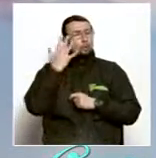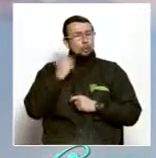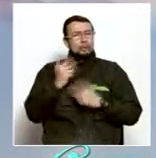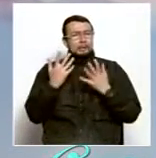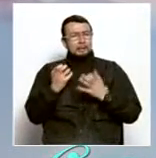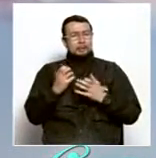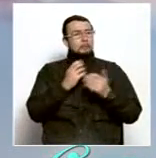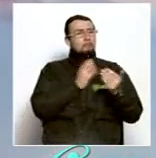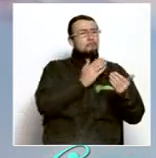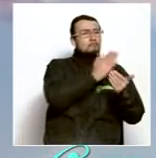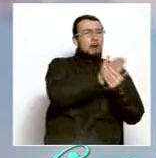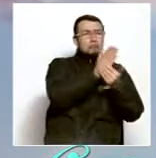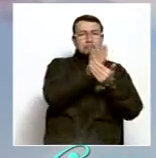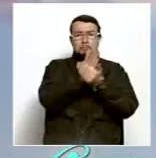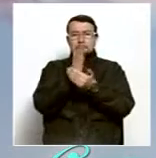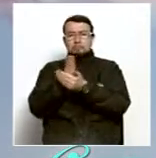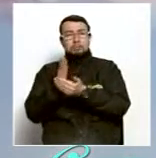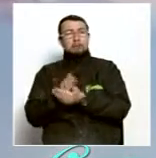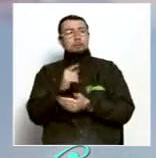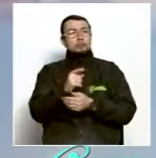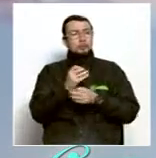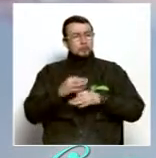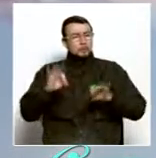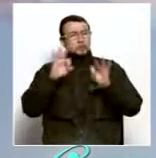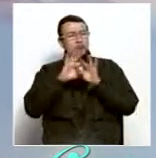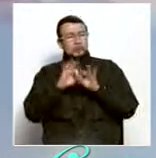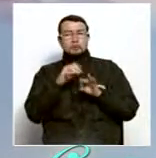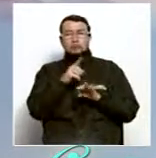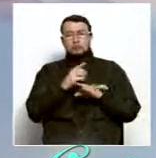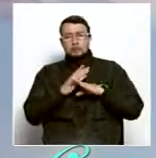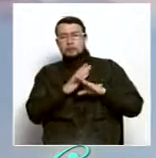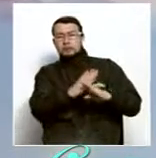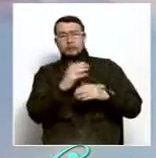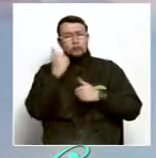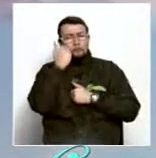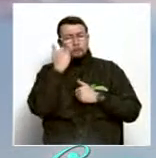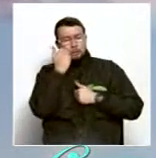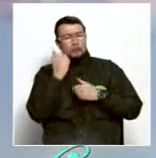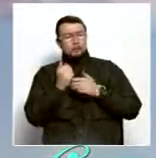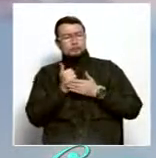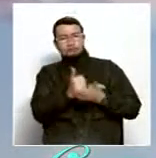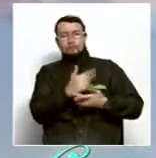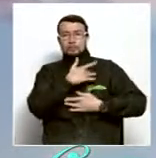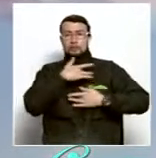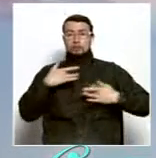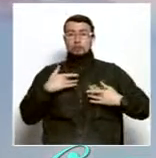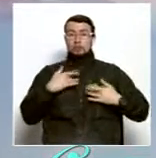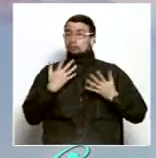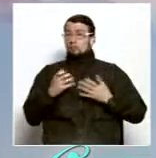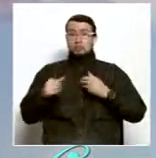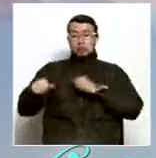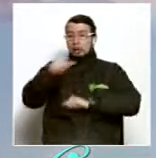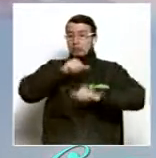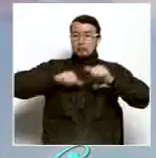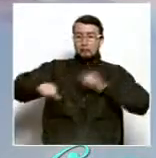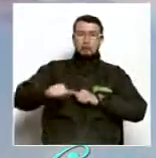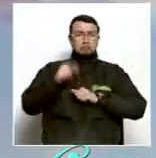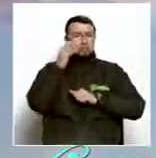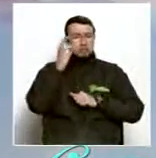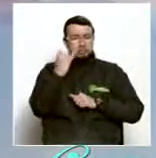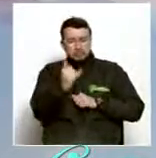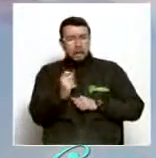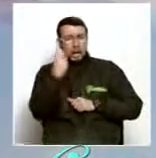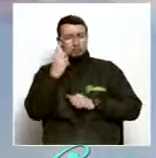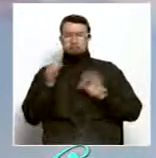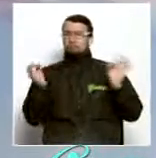diferentes sitios haciendo prevención y educación en salud. No pretendemos reemplazar ninguna consulta médica y por el